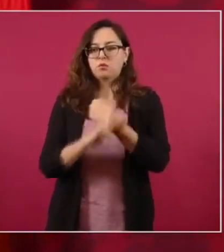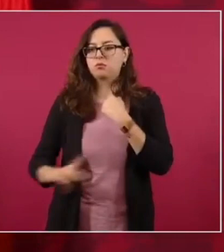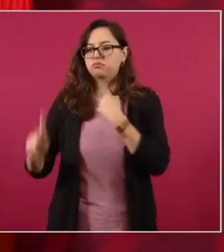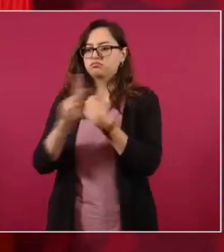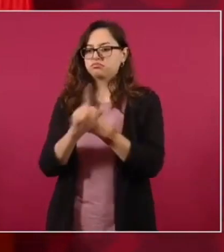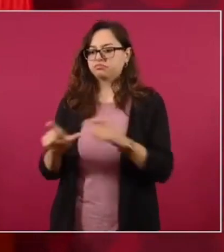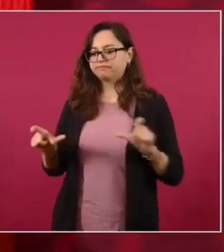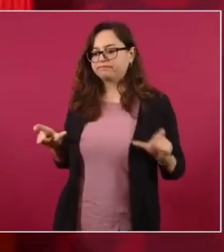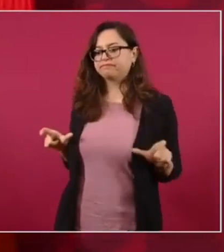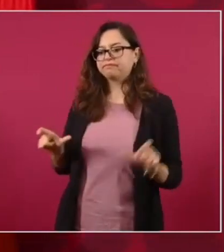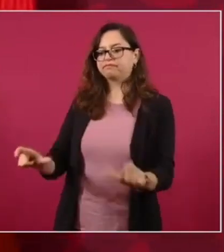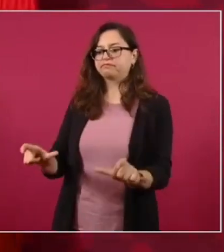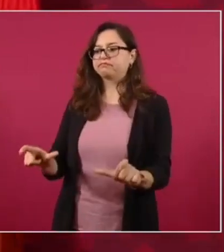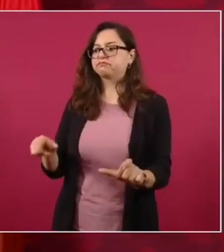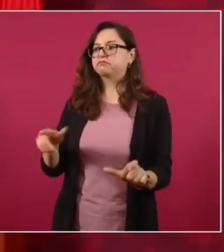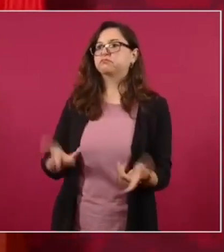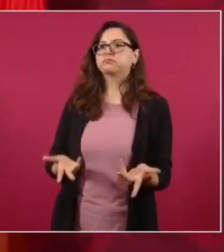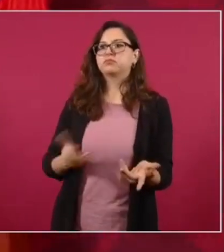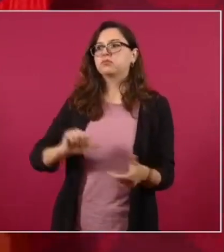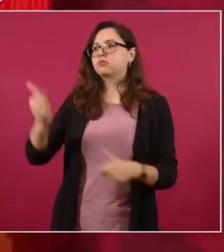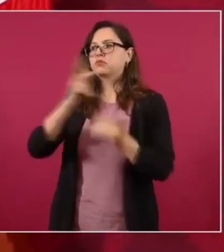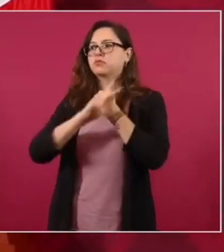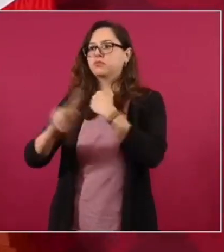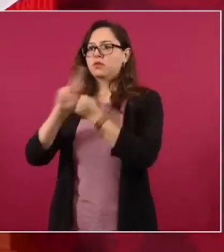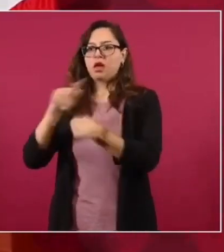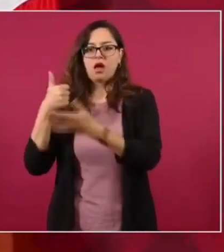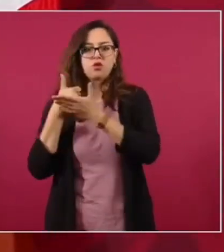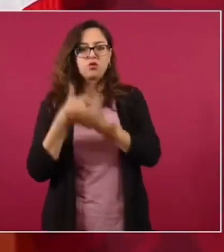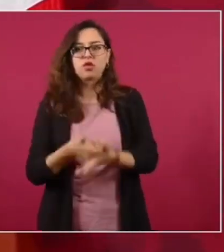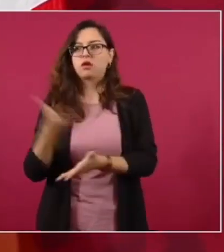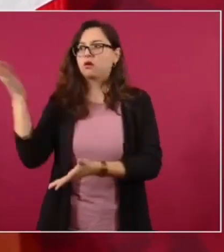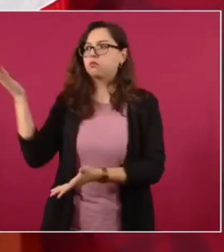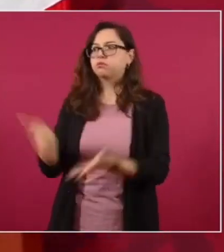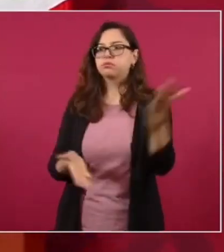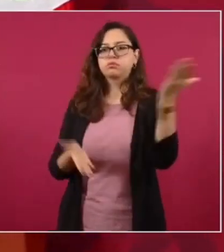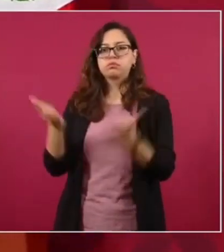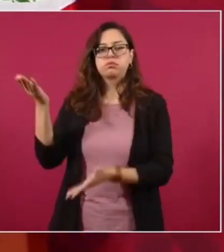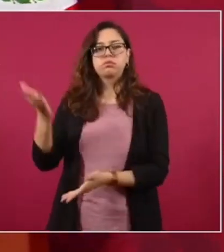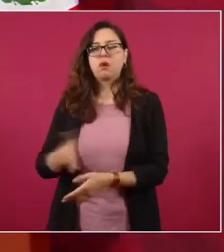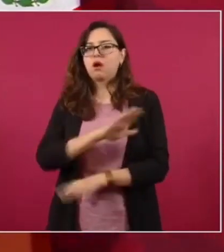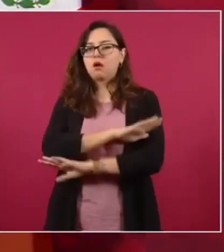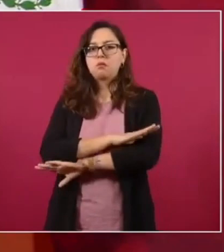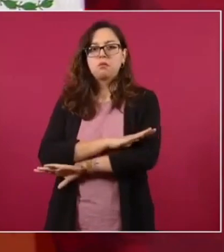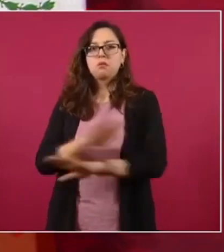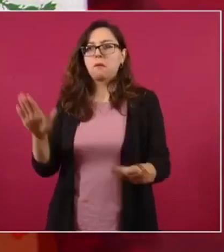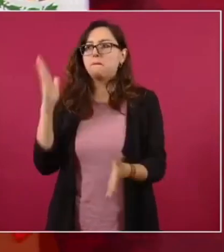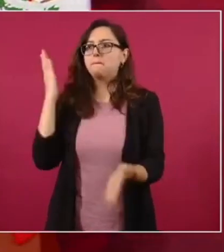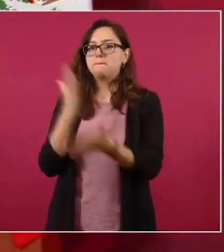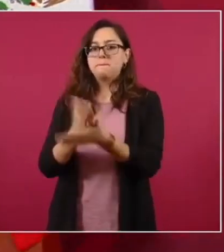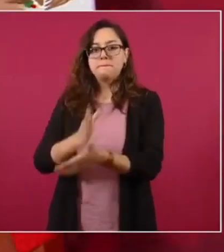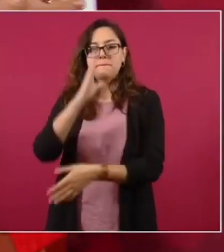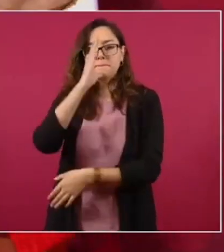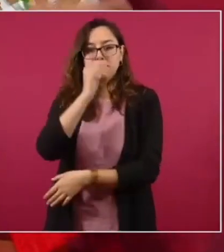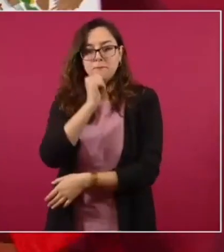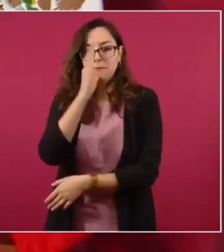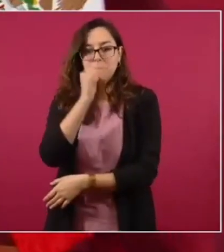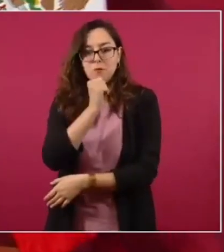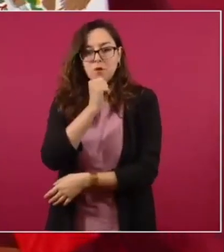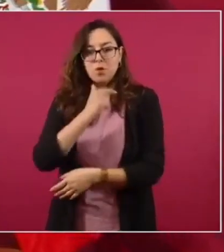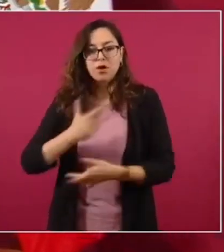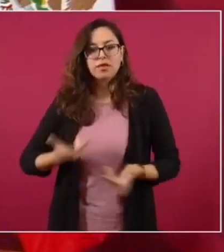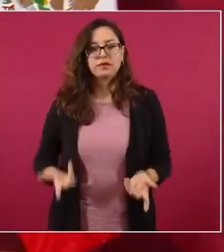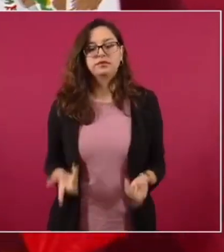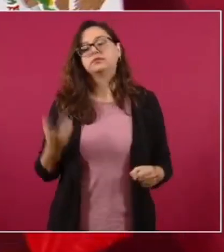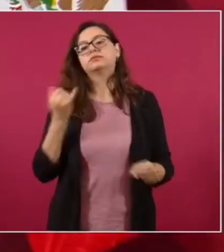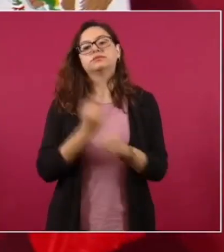para que no lleguen los alimentos, no lleguen apoyos. Ayer se dio a conocer aquí en